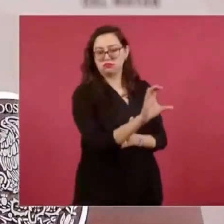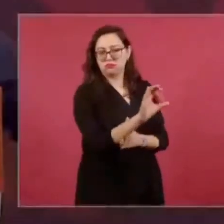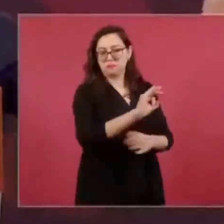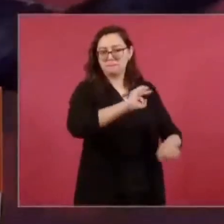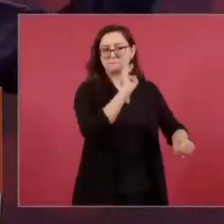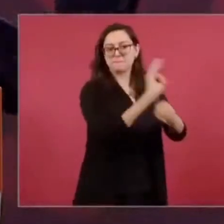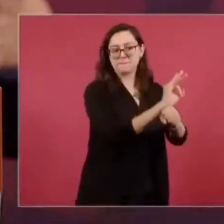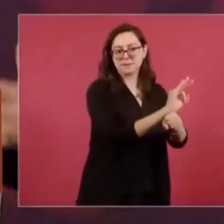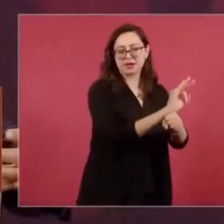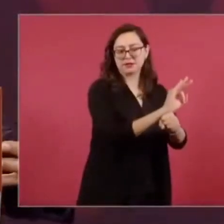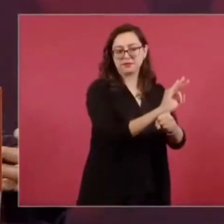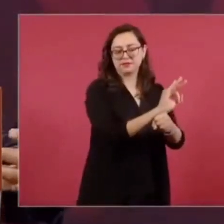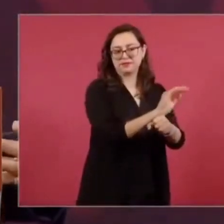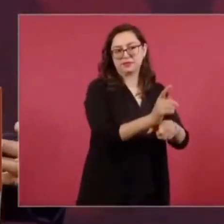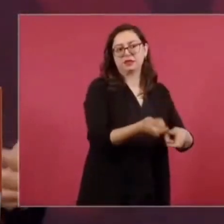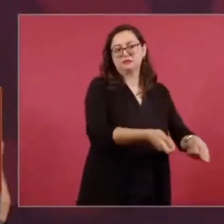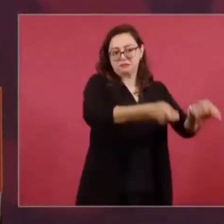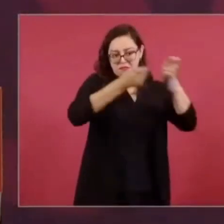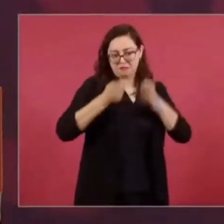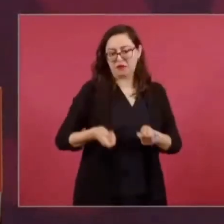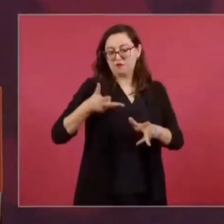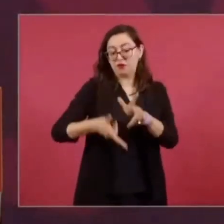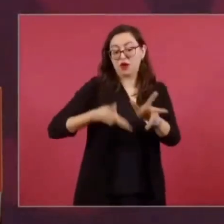y toda la deuda